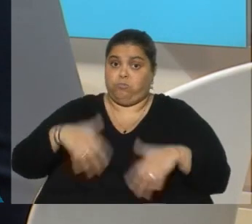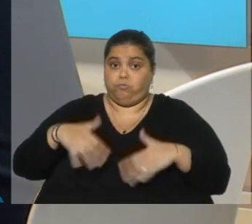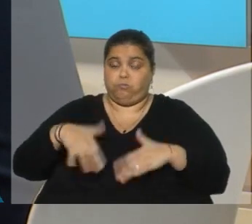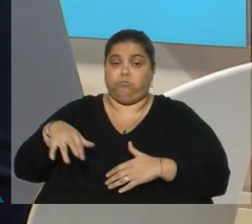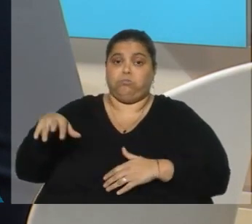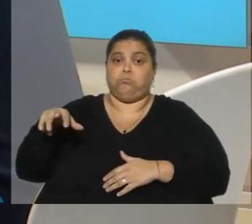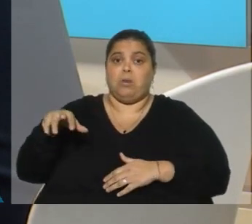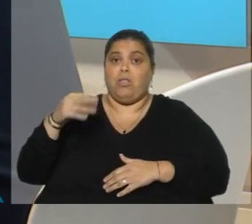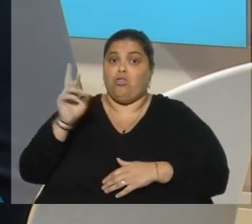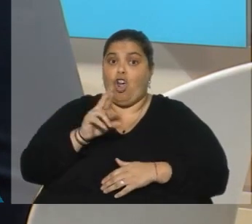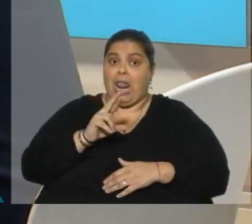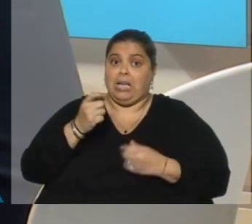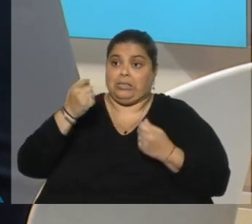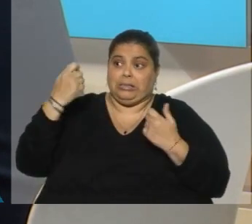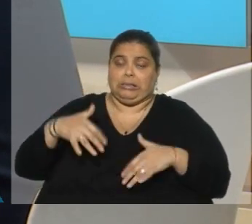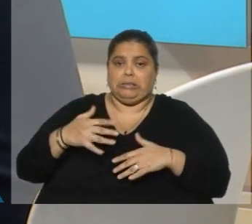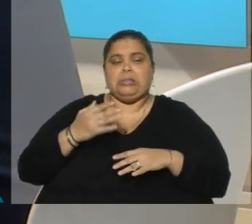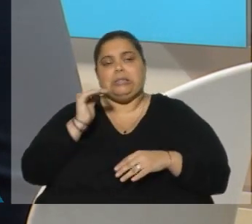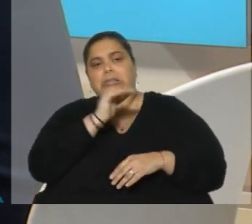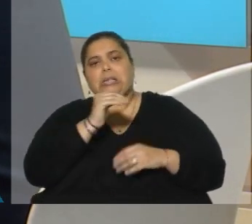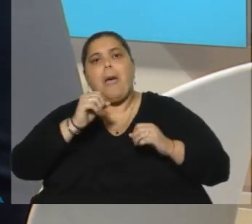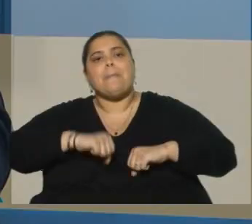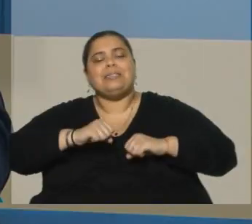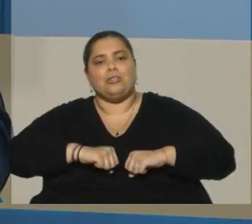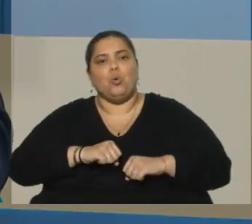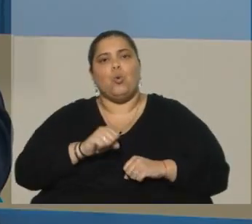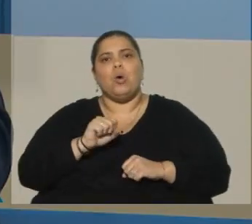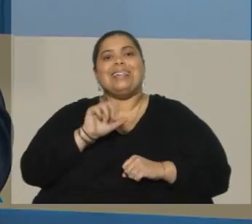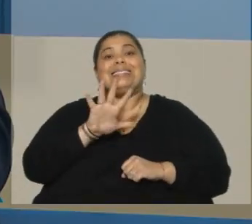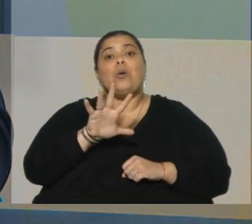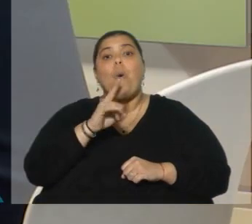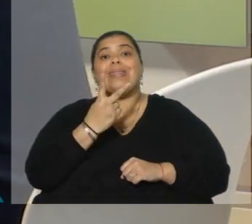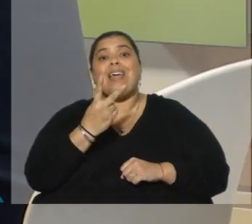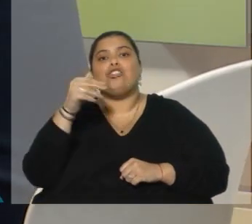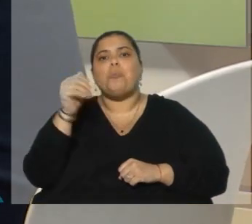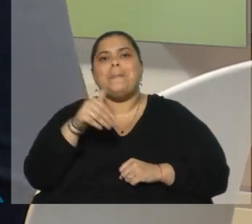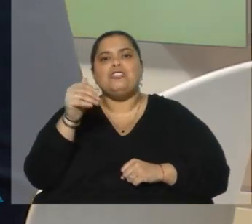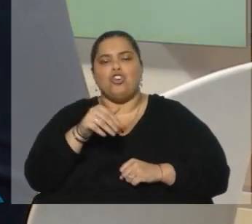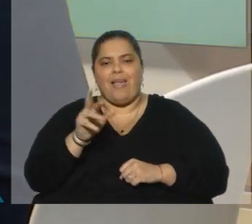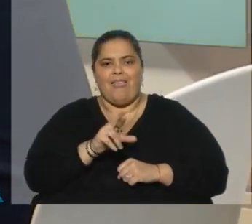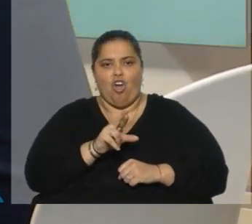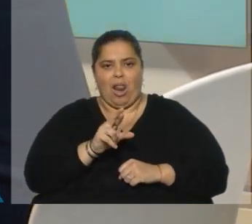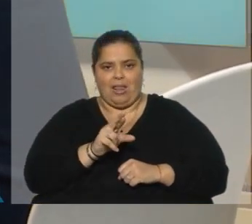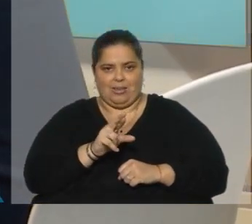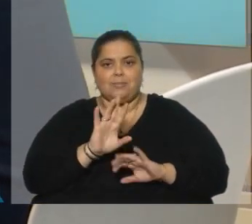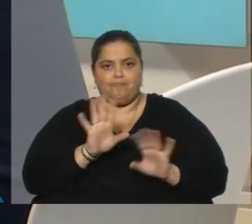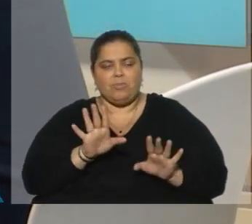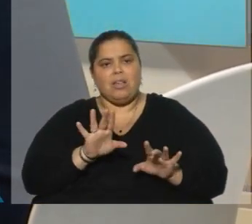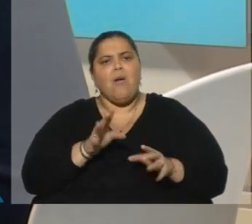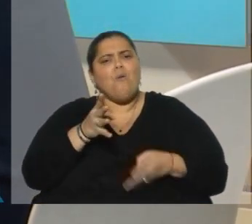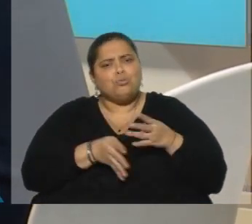de dólares, ¿no? Estaba ahí en Paysandú. 52 no sé, millones de dólares. ¿Cuánto? 52. 52. ¿Funciona? ¿Se